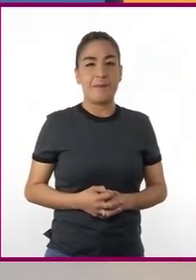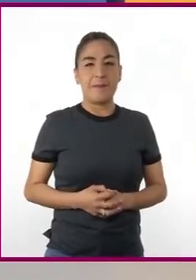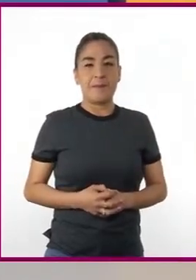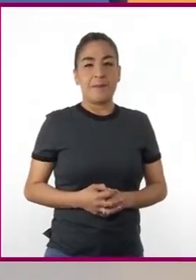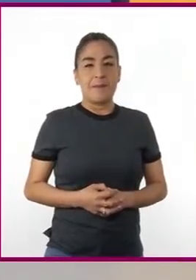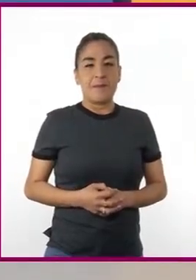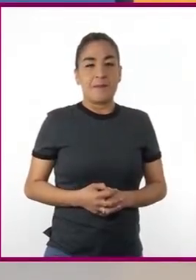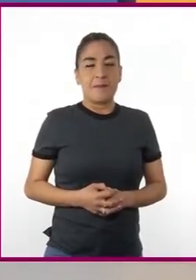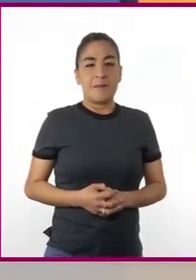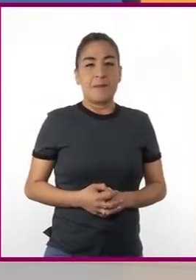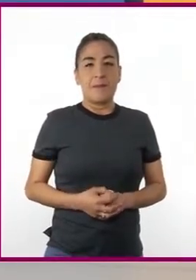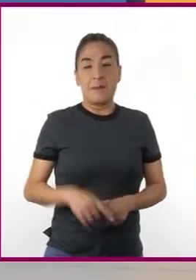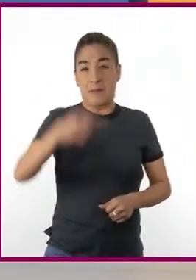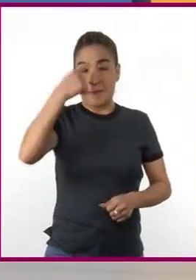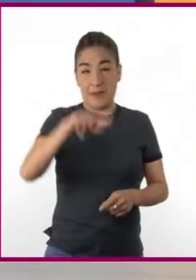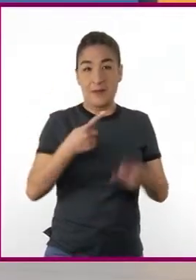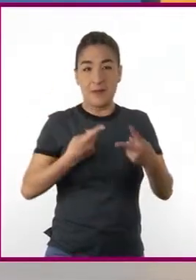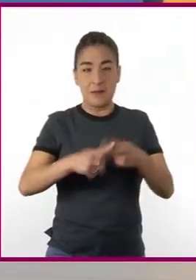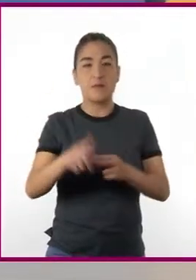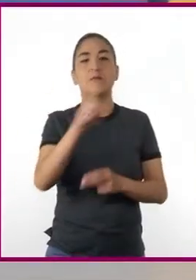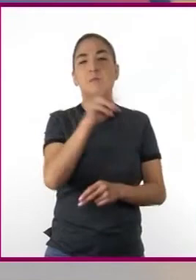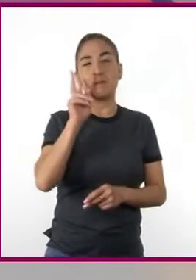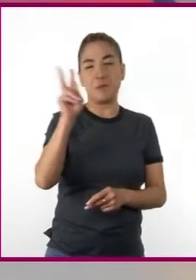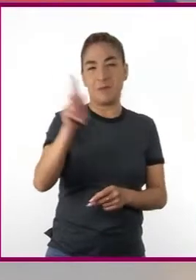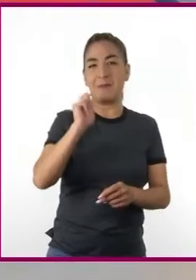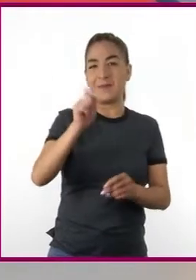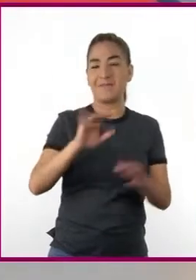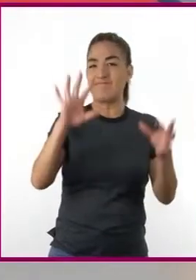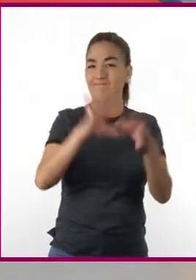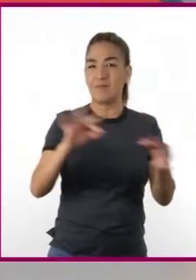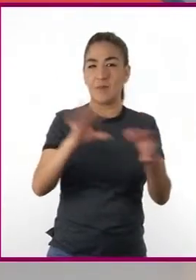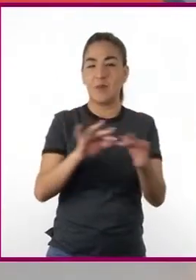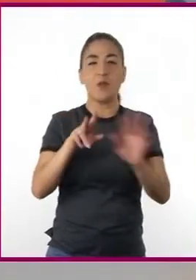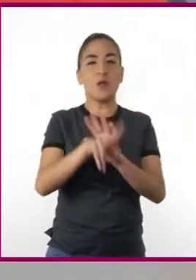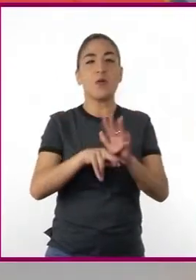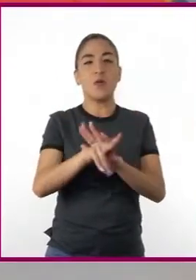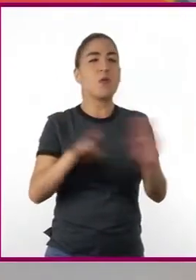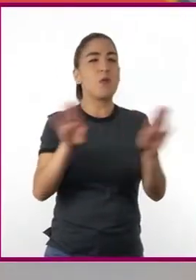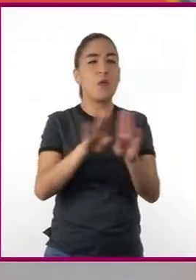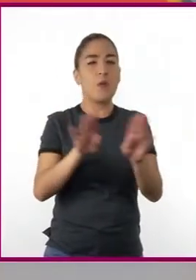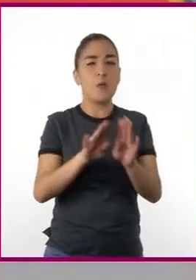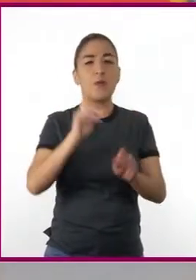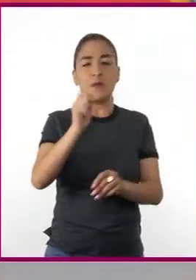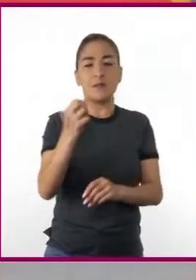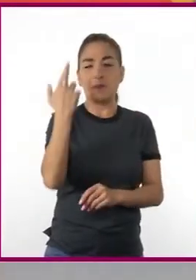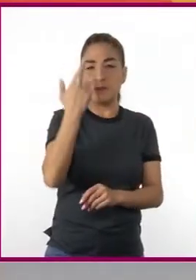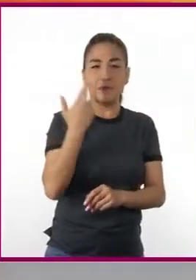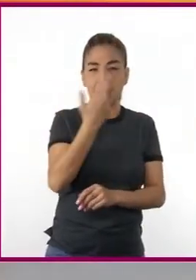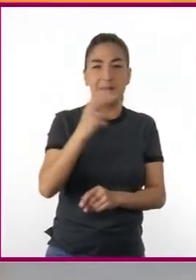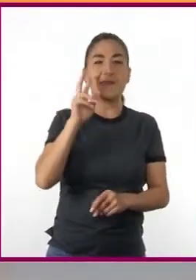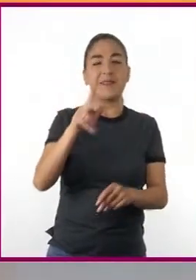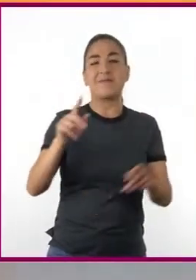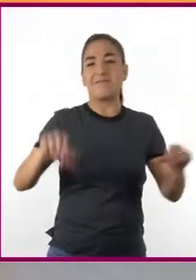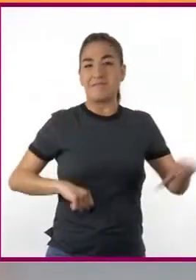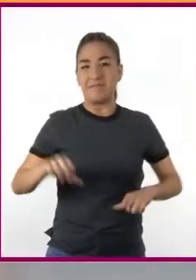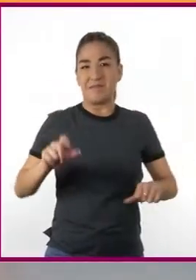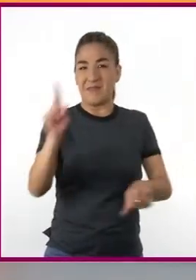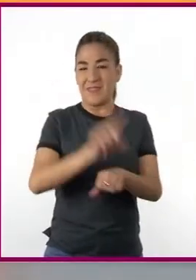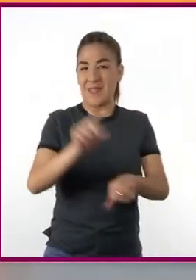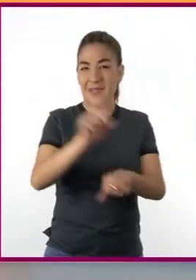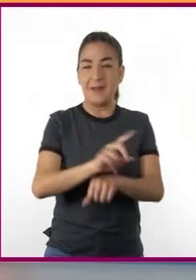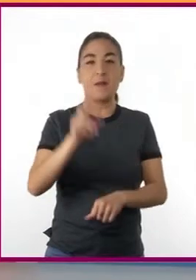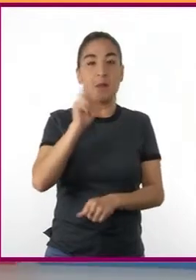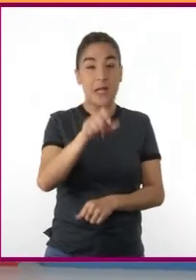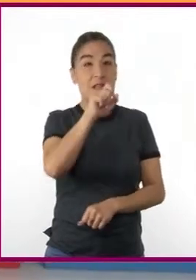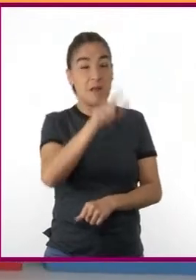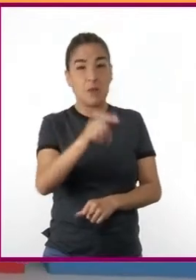Para iniciar, les propongo que veamos un audiovisual en donde analizaremos diferentes situaciones de la vida cotidiana y